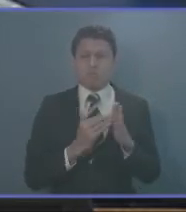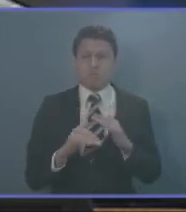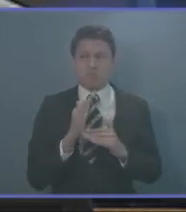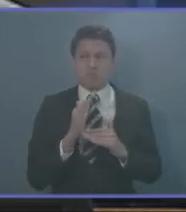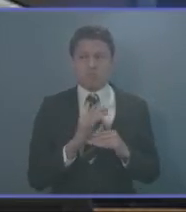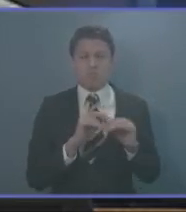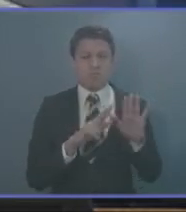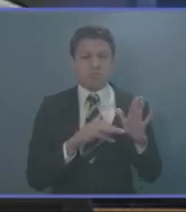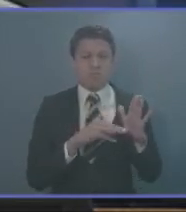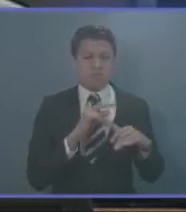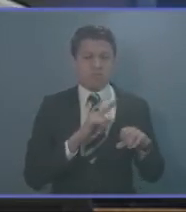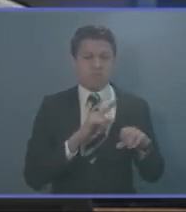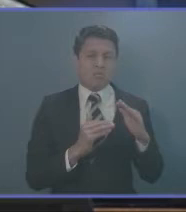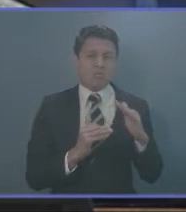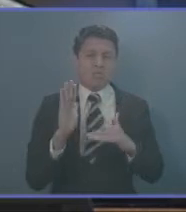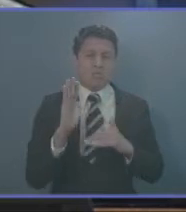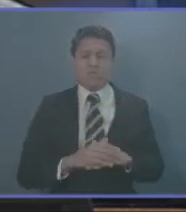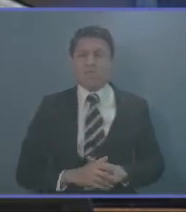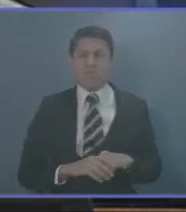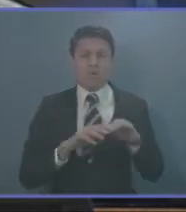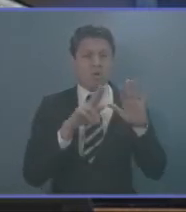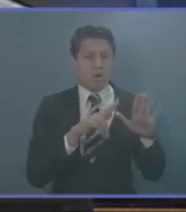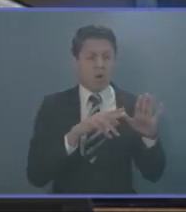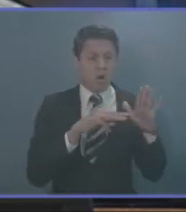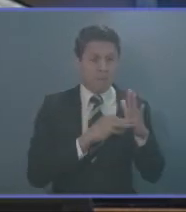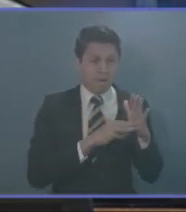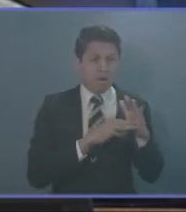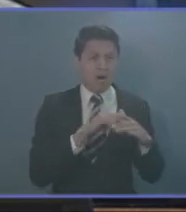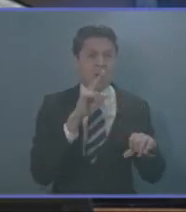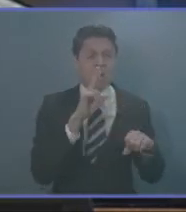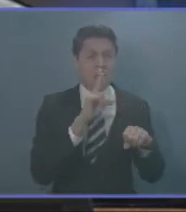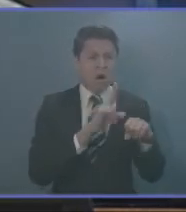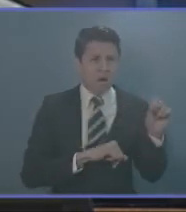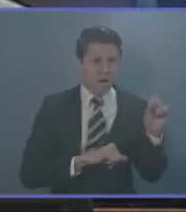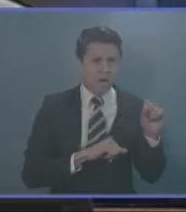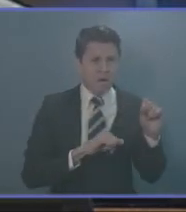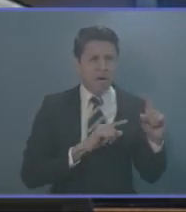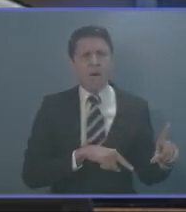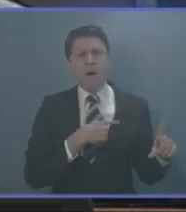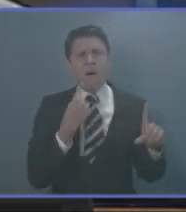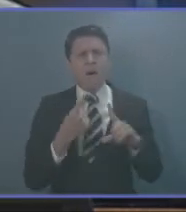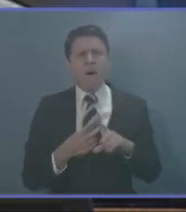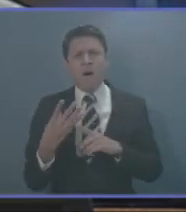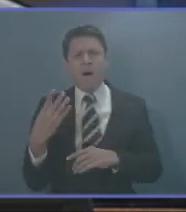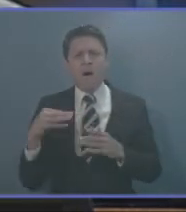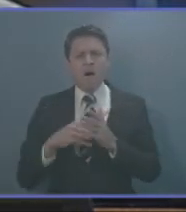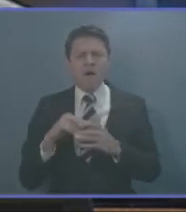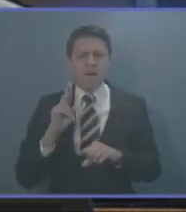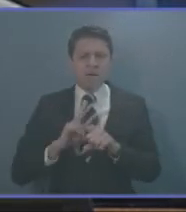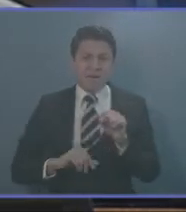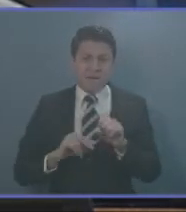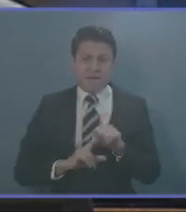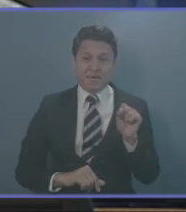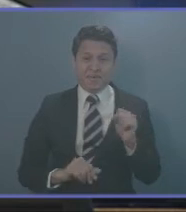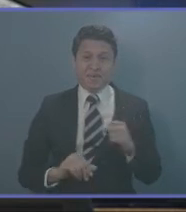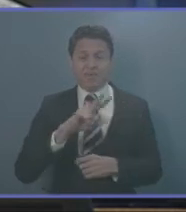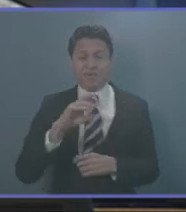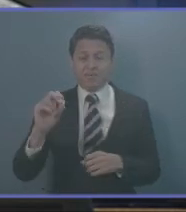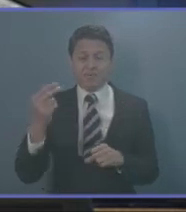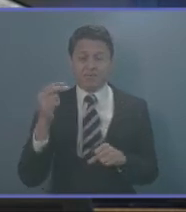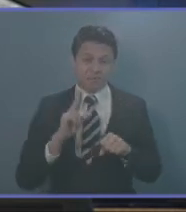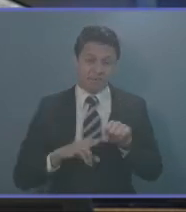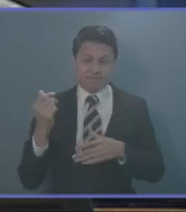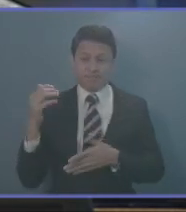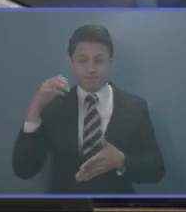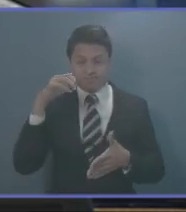8.000 dólares. De 8.000 dólares con un centavo a 14.000 dólares, 30 dólares, más adicional por